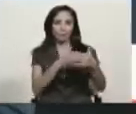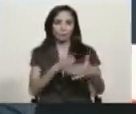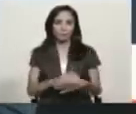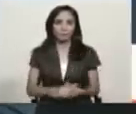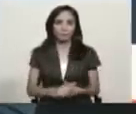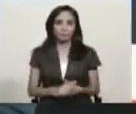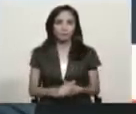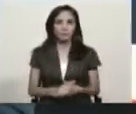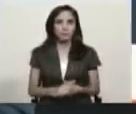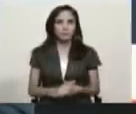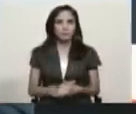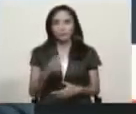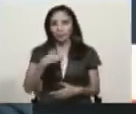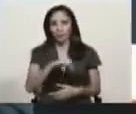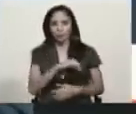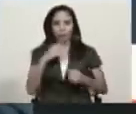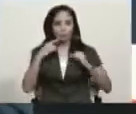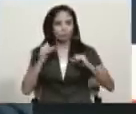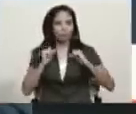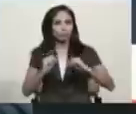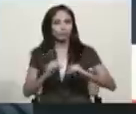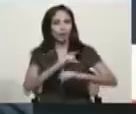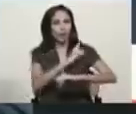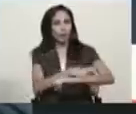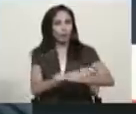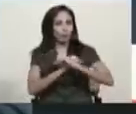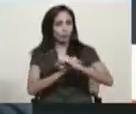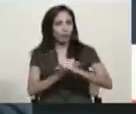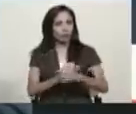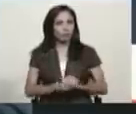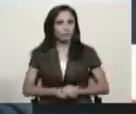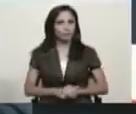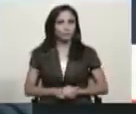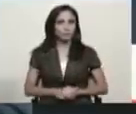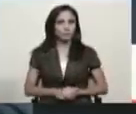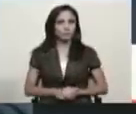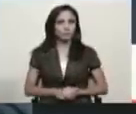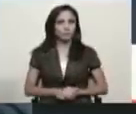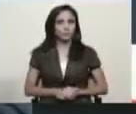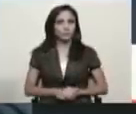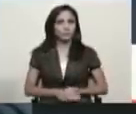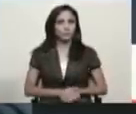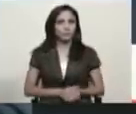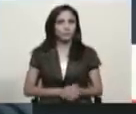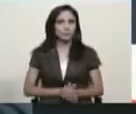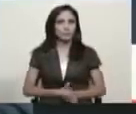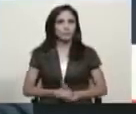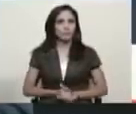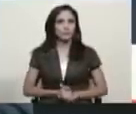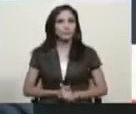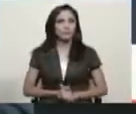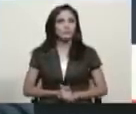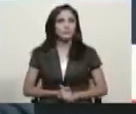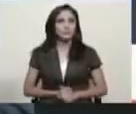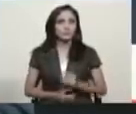Nunca, jamás, bajo ningún aspecto, con ninguna de sus variantes.